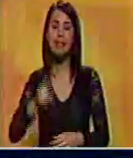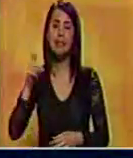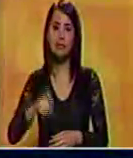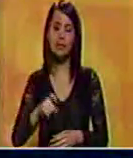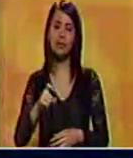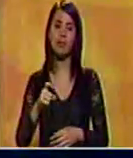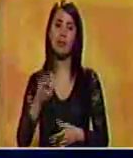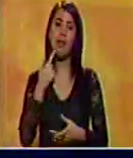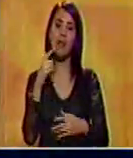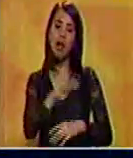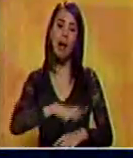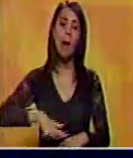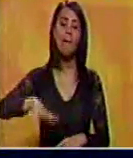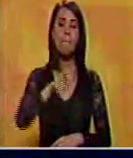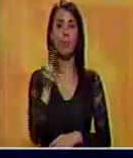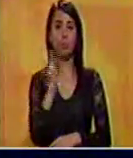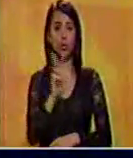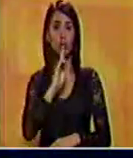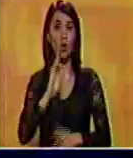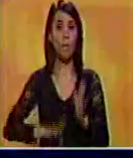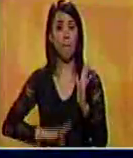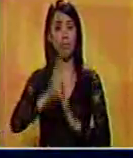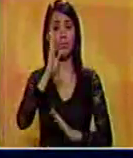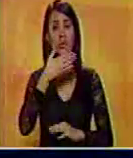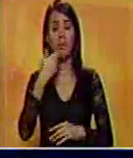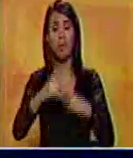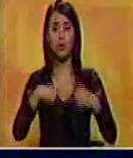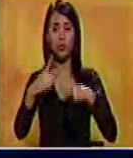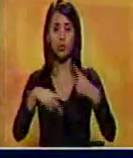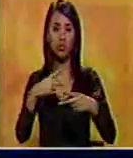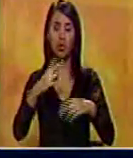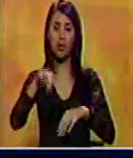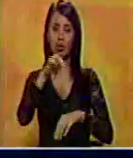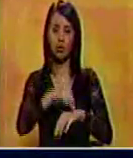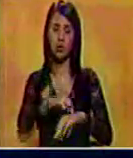necesidades del campo venezolano para aumentar la producción nacional y minimizar la especulación.